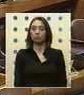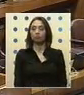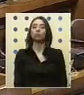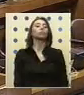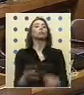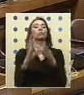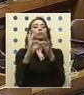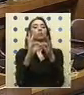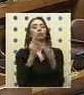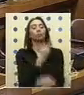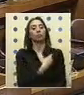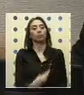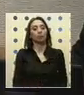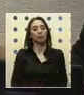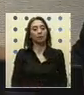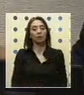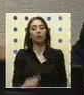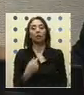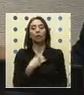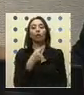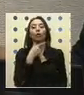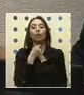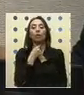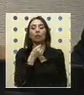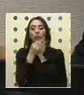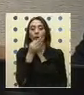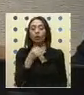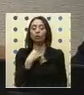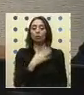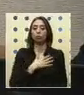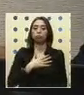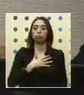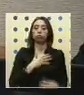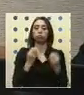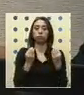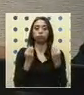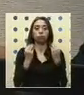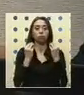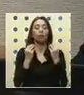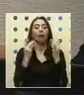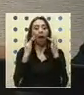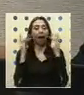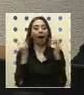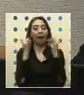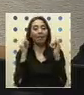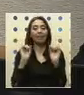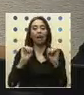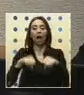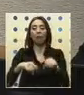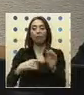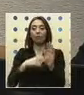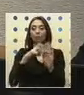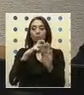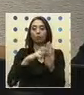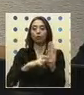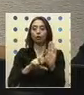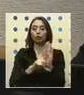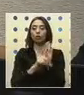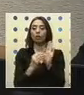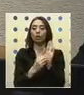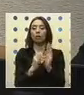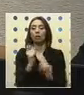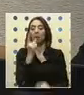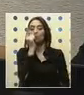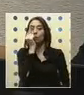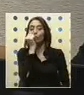Gracias, presidente. Quisiera expresar mi satisfacción y alegría con la aprobación de este proyecto de ley que establece el 1 de